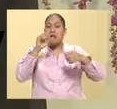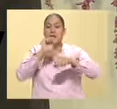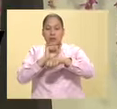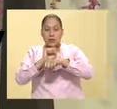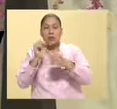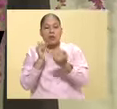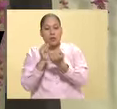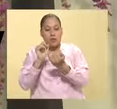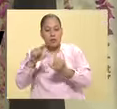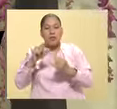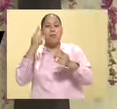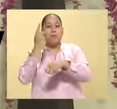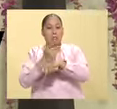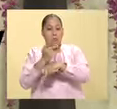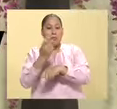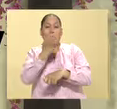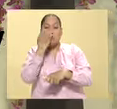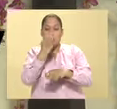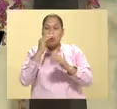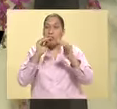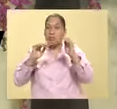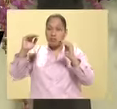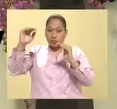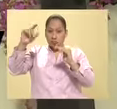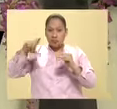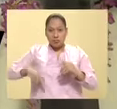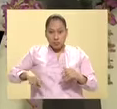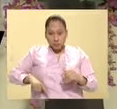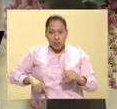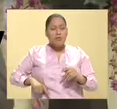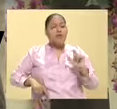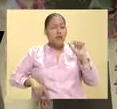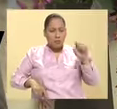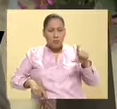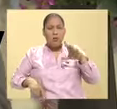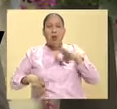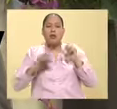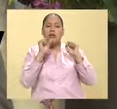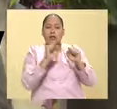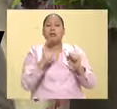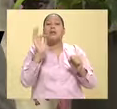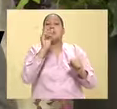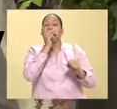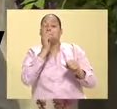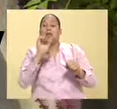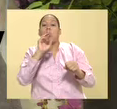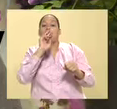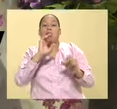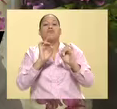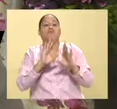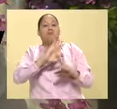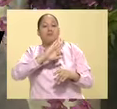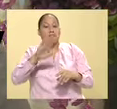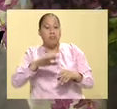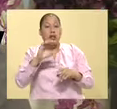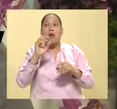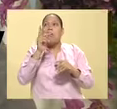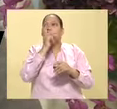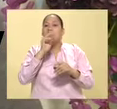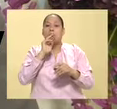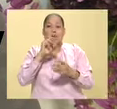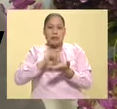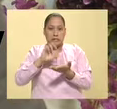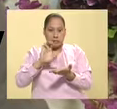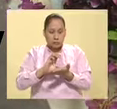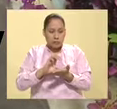y nivel medio superior en escuelas públicas pues está asegurada en caso del fallecimiento o incapacidad total y